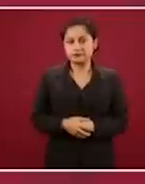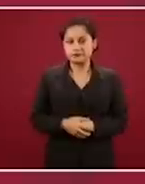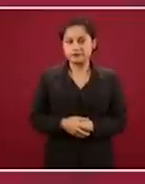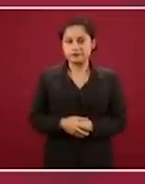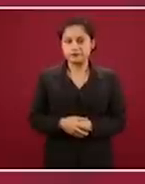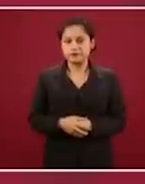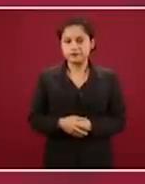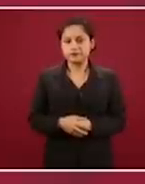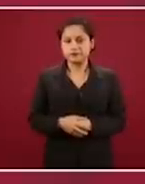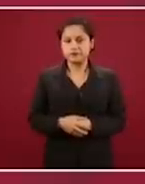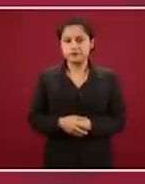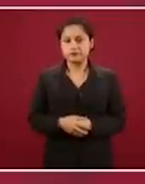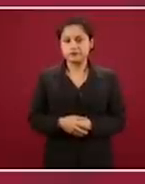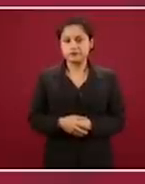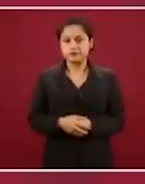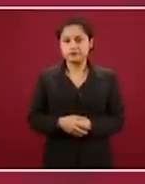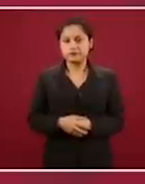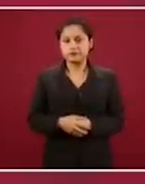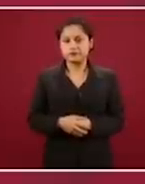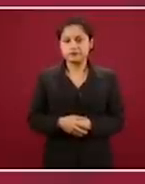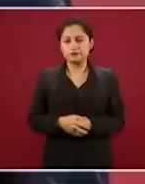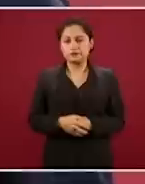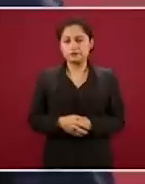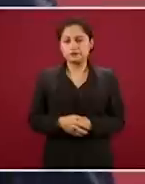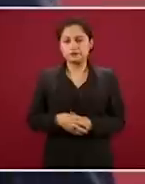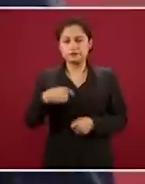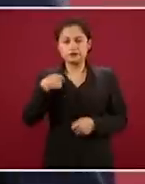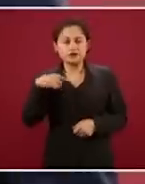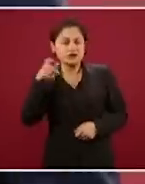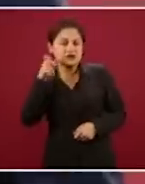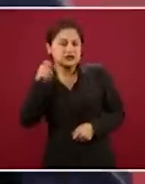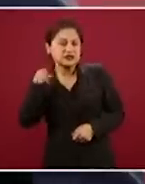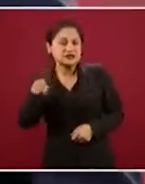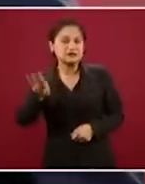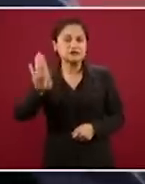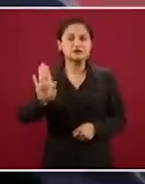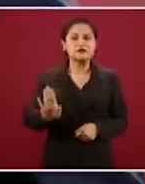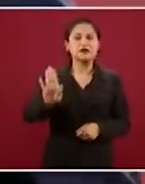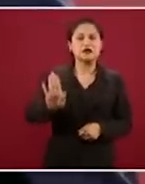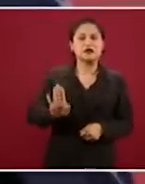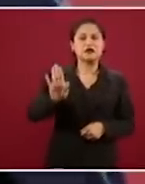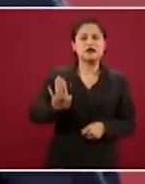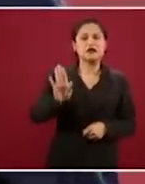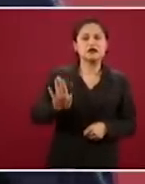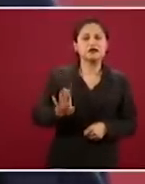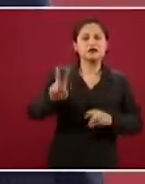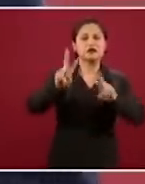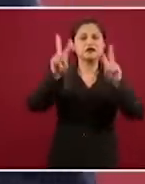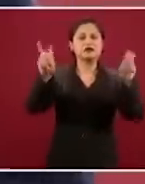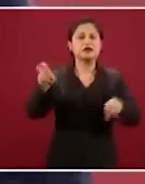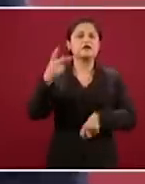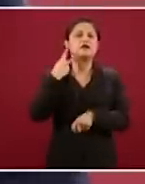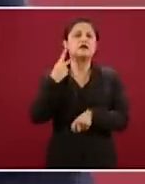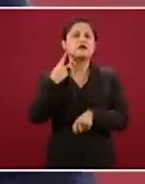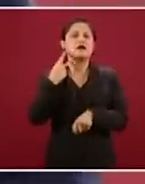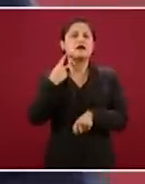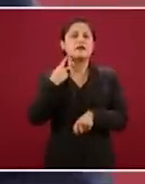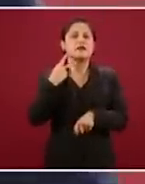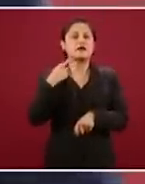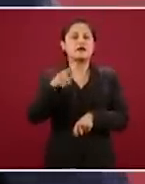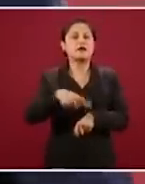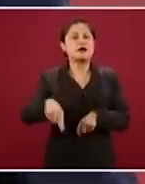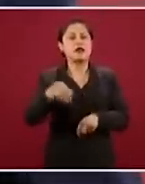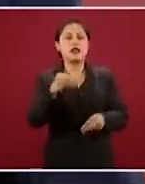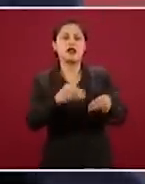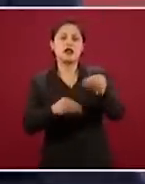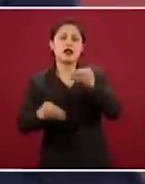suena, ¿no?, a política. ¿Sí? Bueno, para decirlo políticos amablemente.